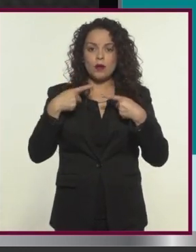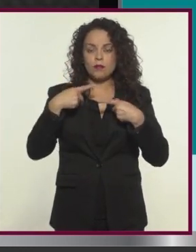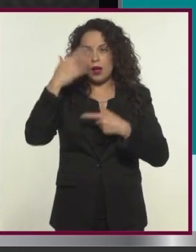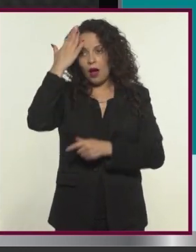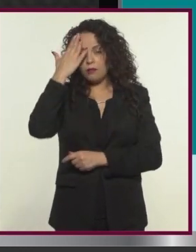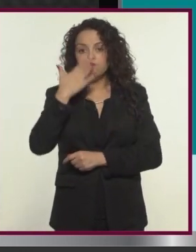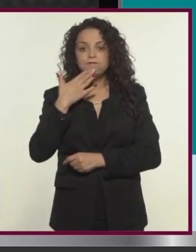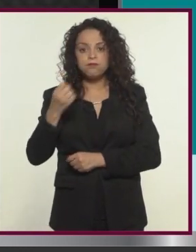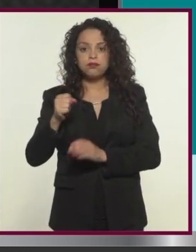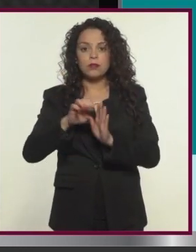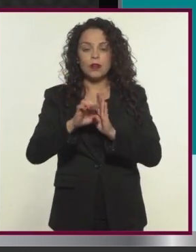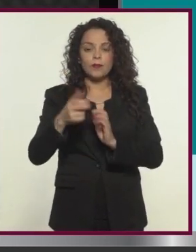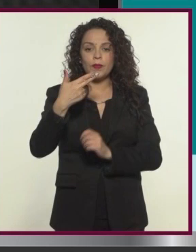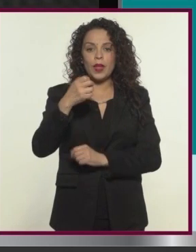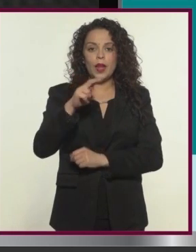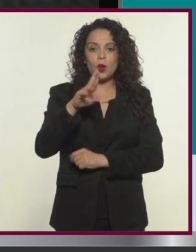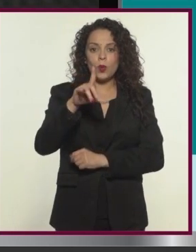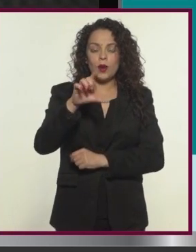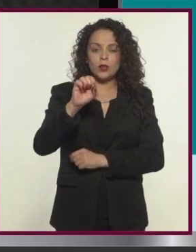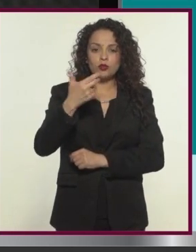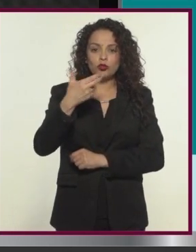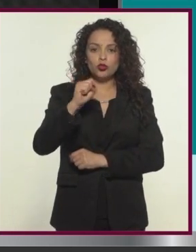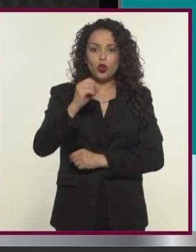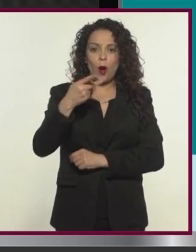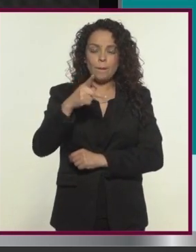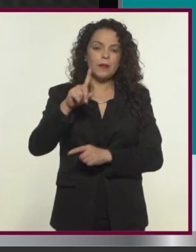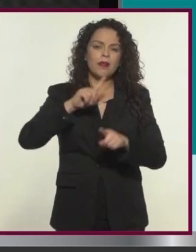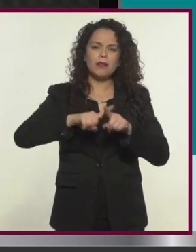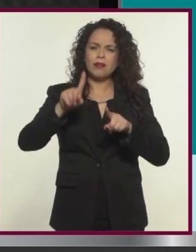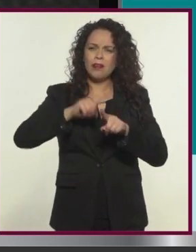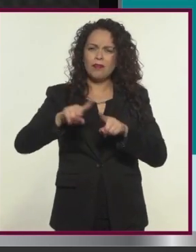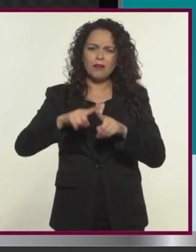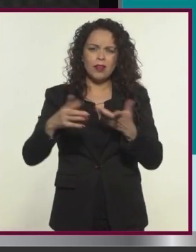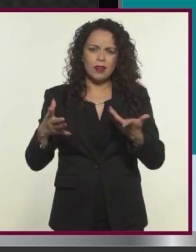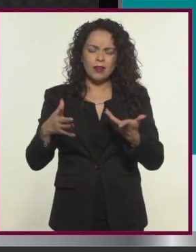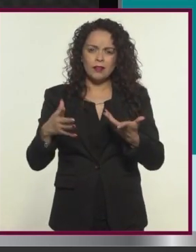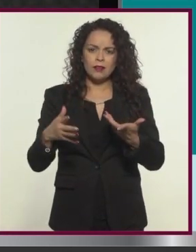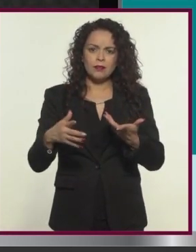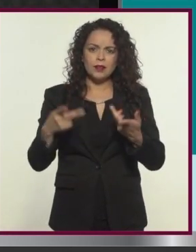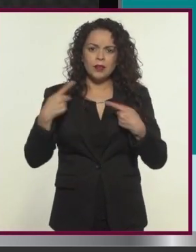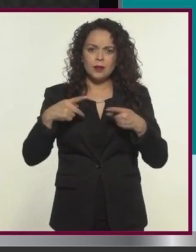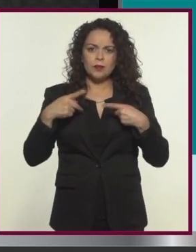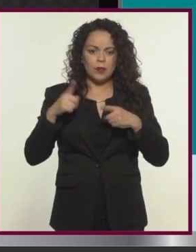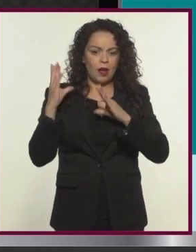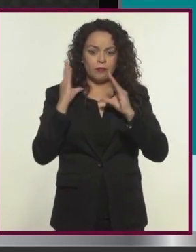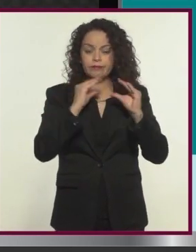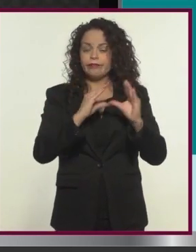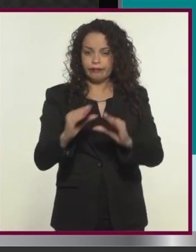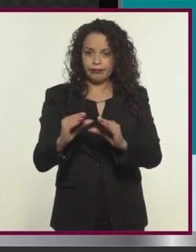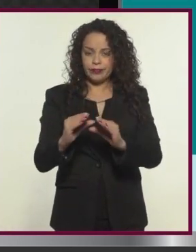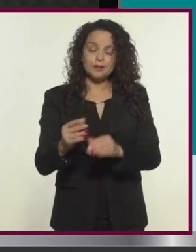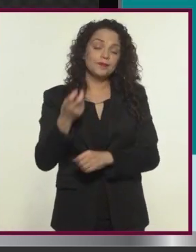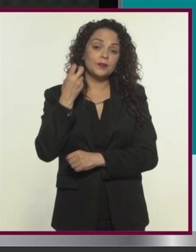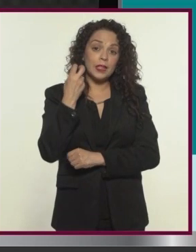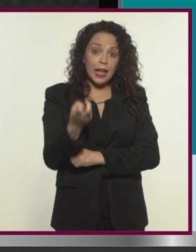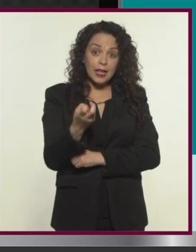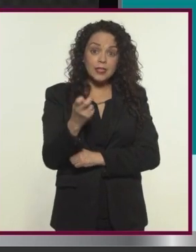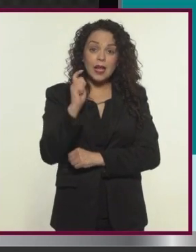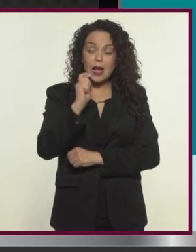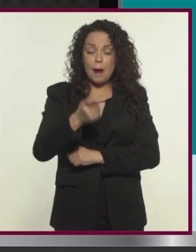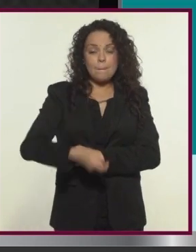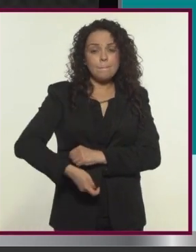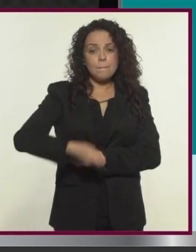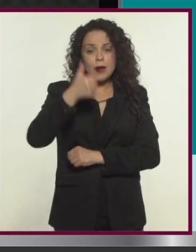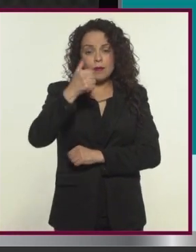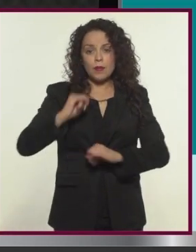grandes cineastas como lo fue Lev Kuleshov, que fue maestro de Sergei Eisenstein, de Vsevolod Pudovkin y de Dziga Vertov. Y bueno,